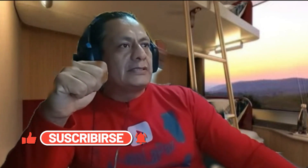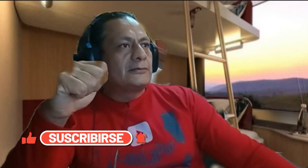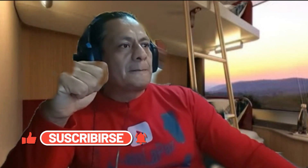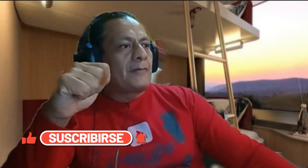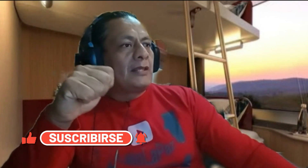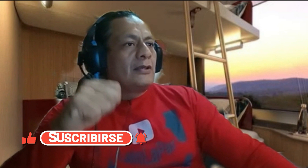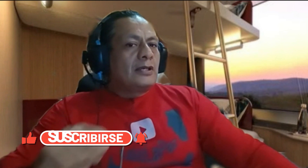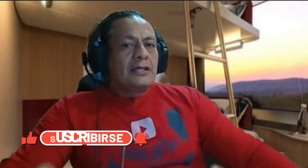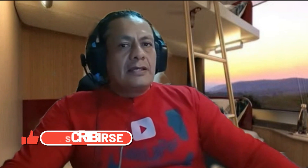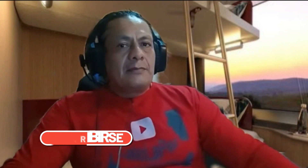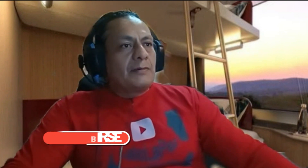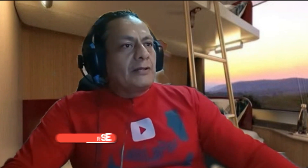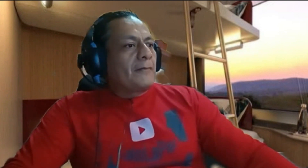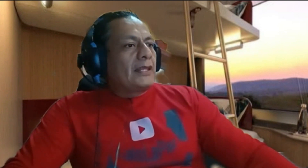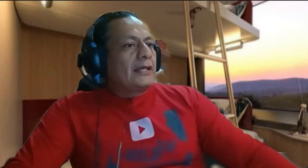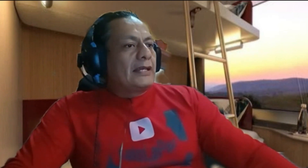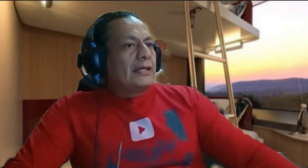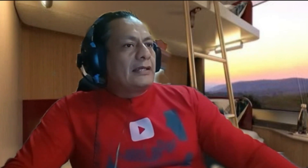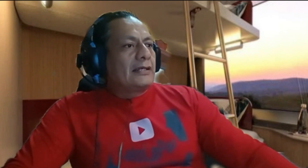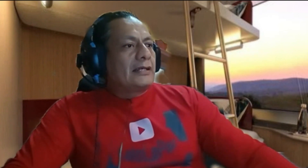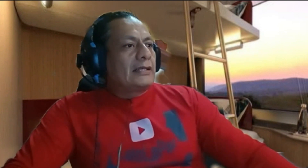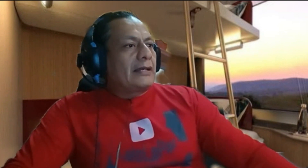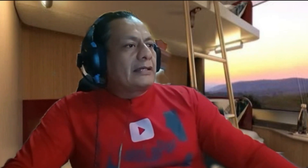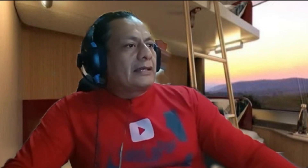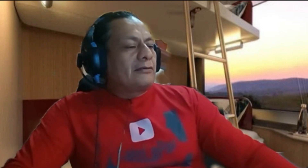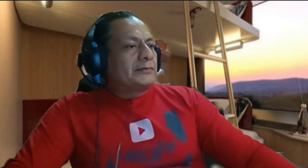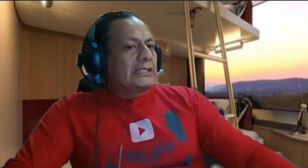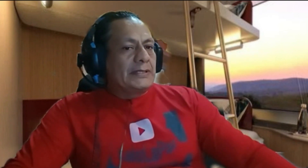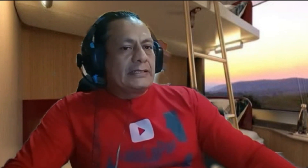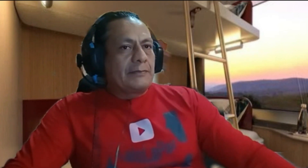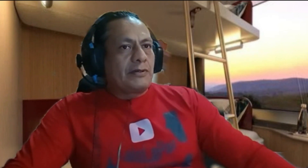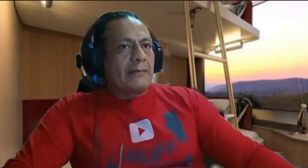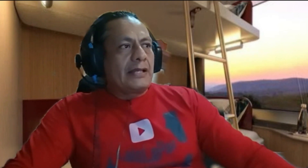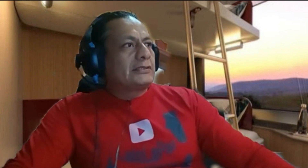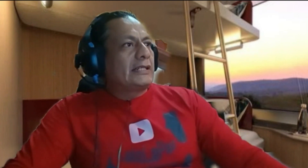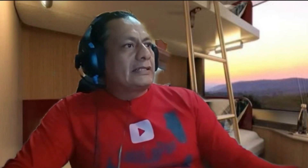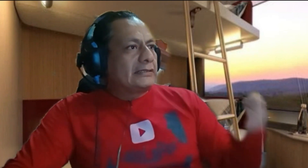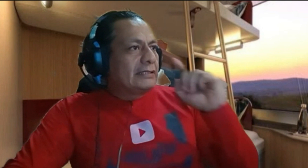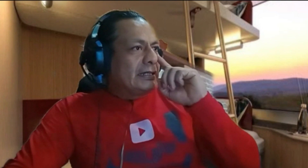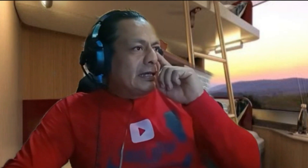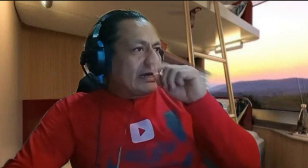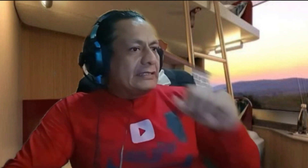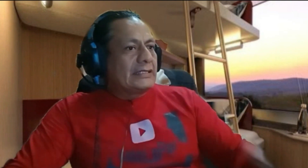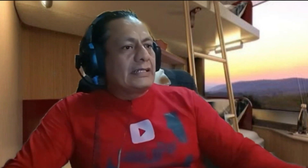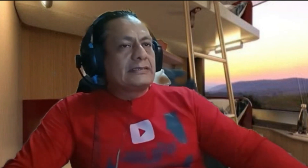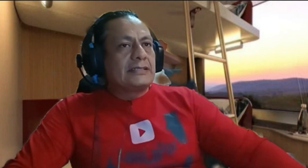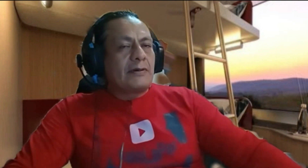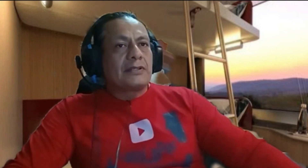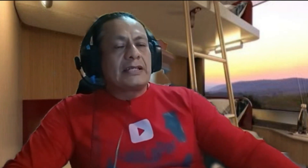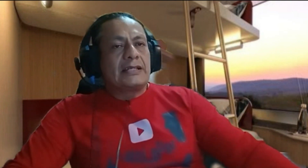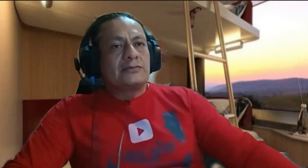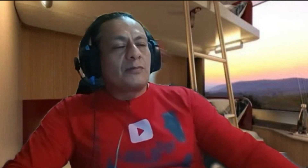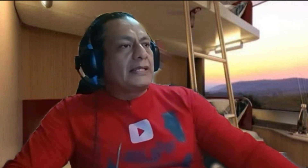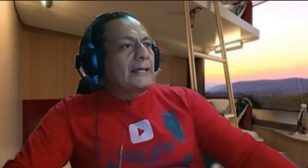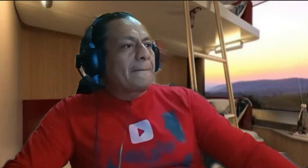de estas mismas, ¿no? Pues bueno, ya nos vamos a despedir del programa, no sin antes agradecerles el